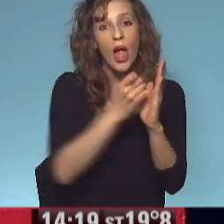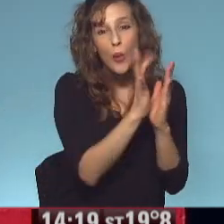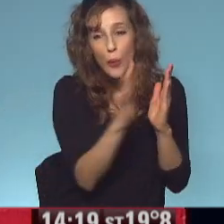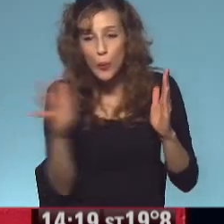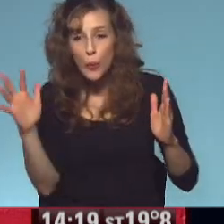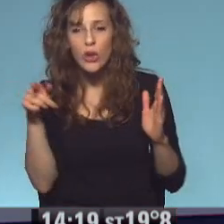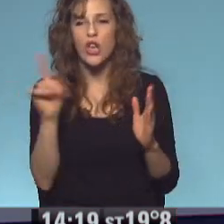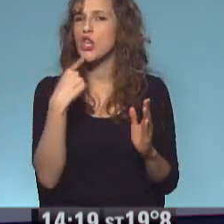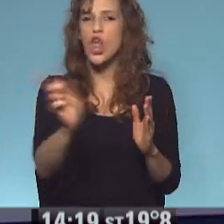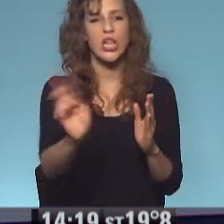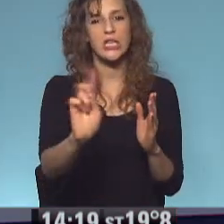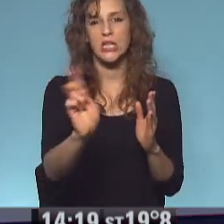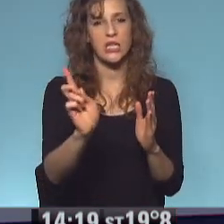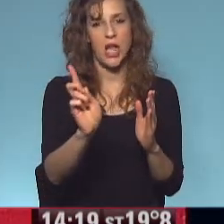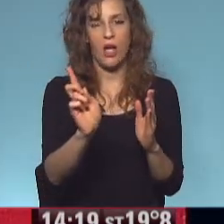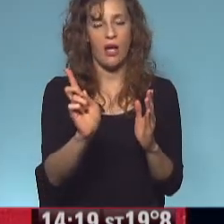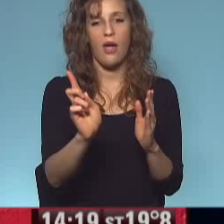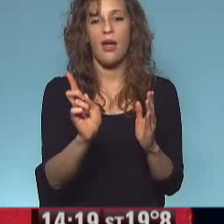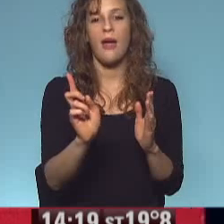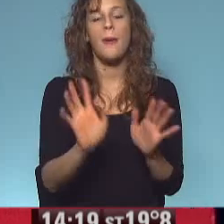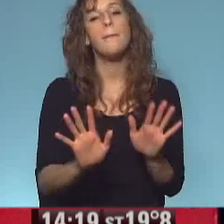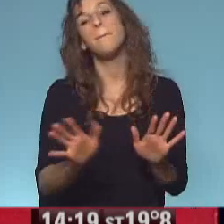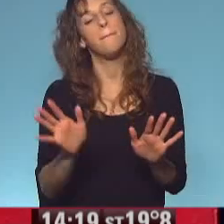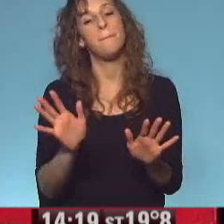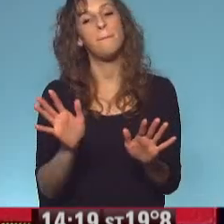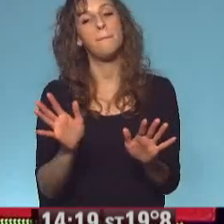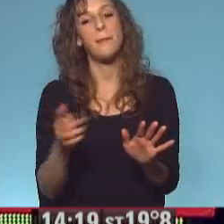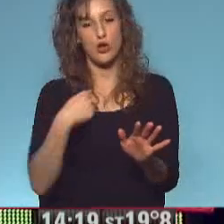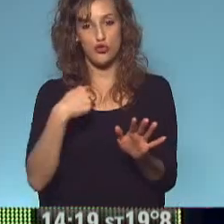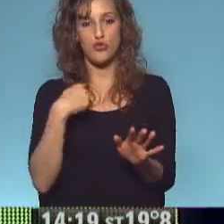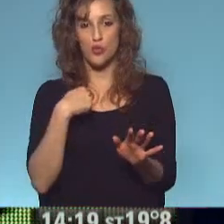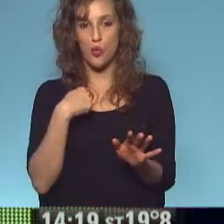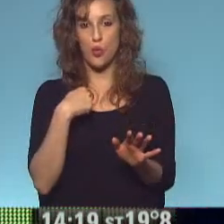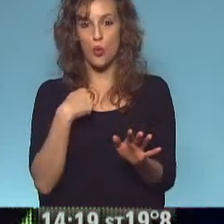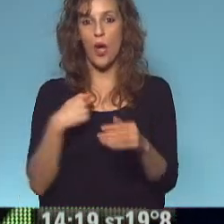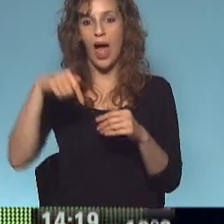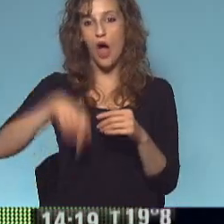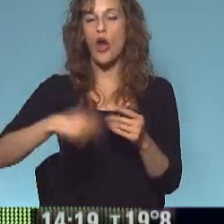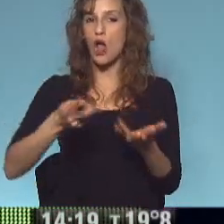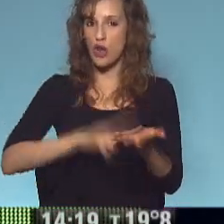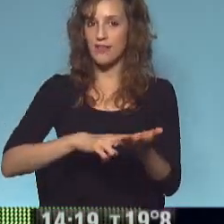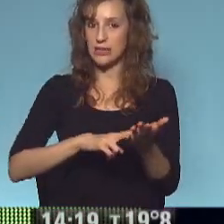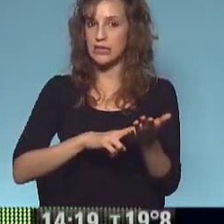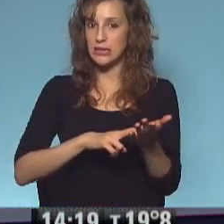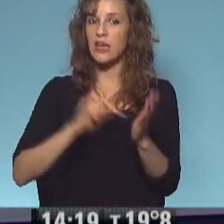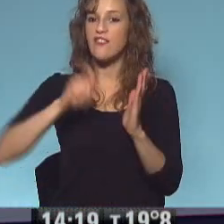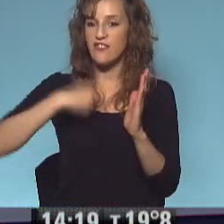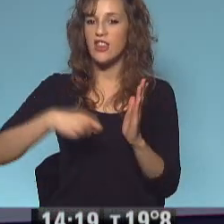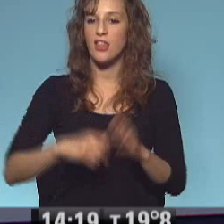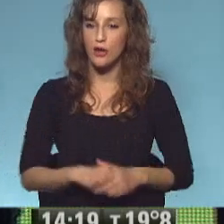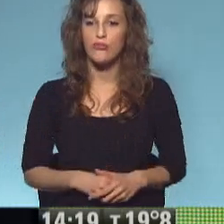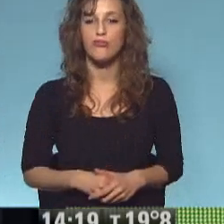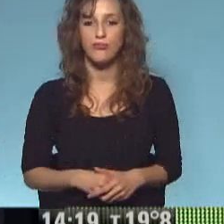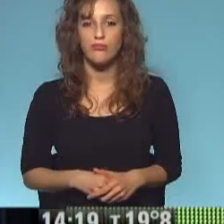no, no, no, en el video dijeron otras. Mirá, mirá lo que tengo que decir. Tengo un versito para que veamos de vuelta el video. A ver, revisamos. Tenemos